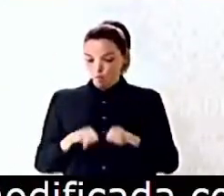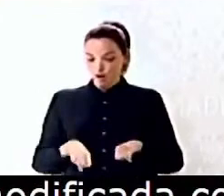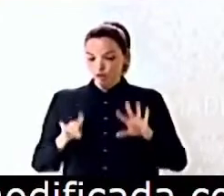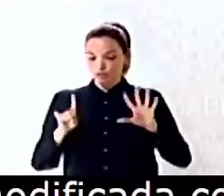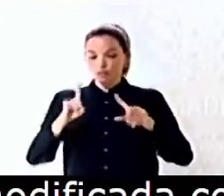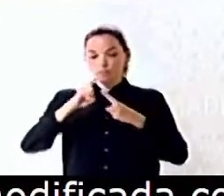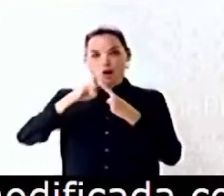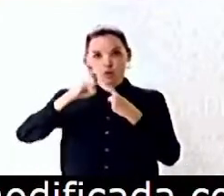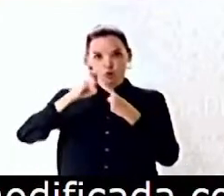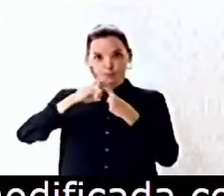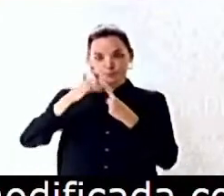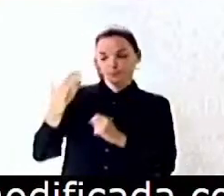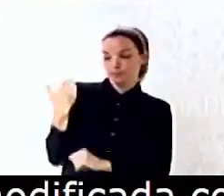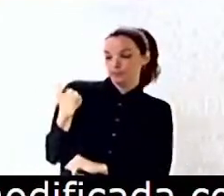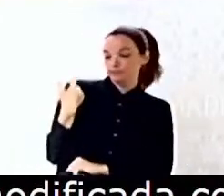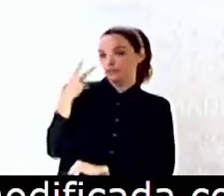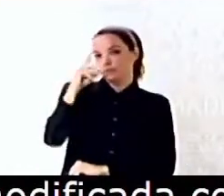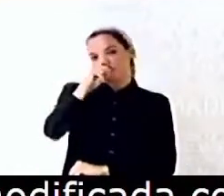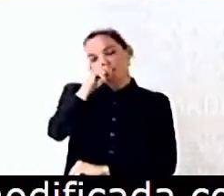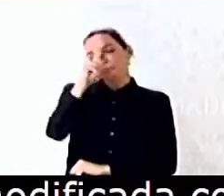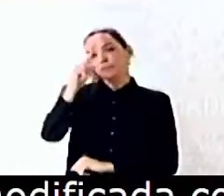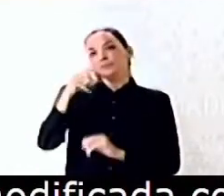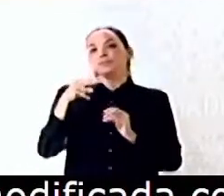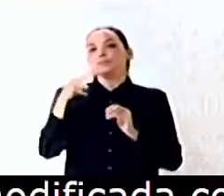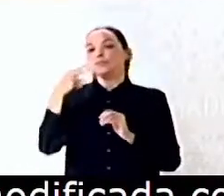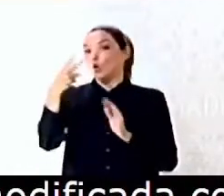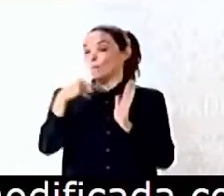mayo de 2021.